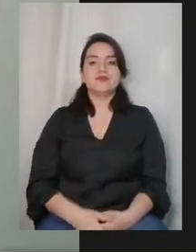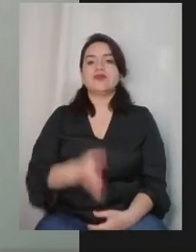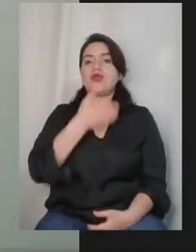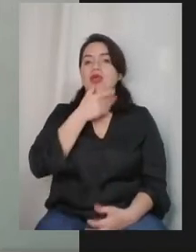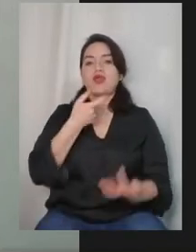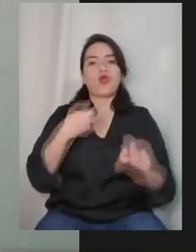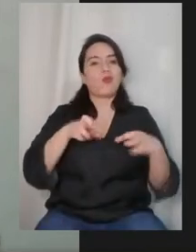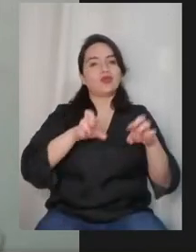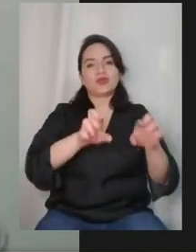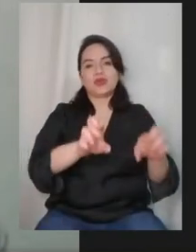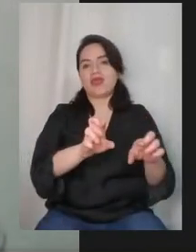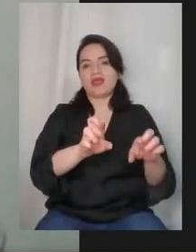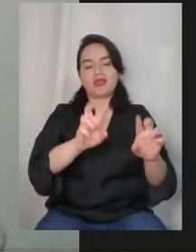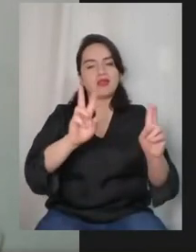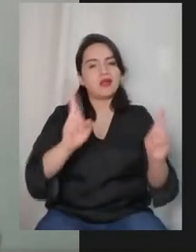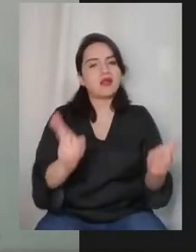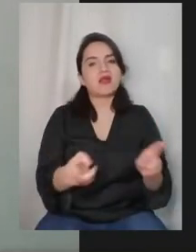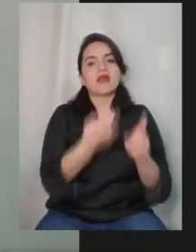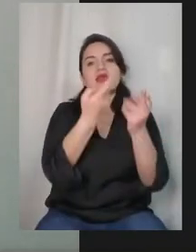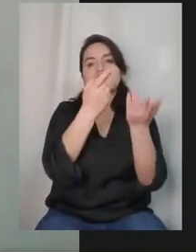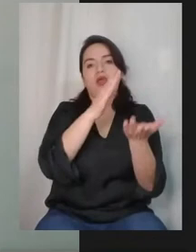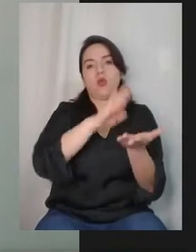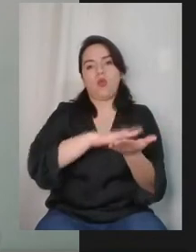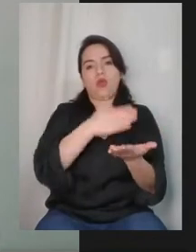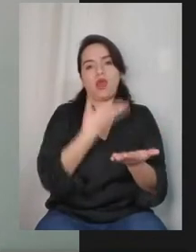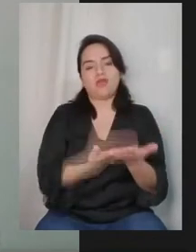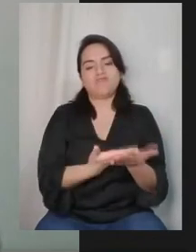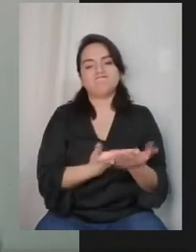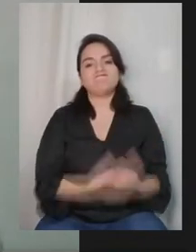de restaurar. Esta separación